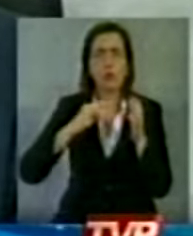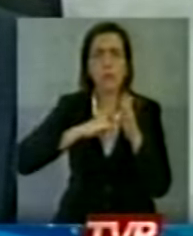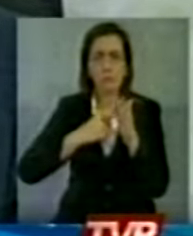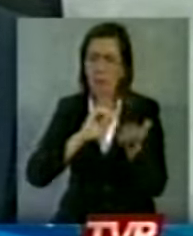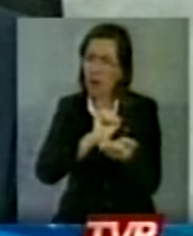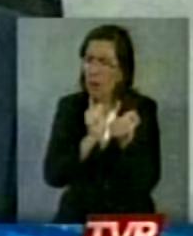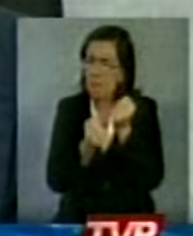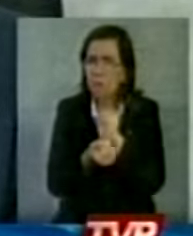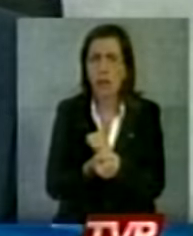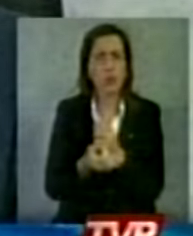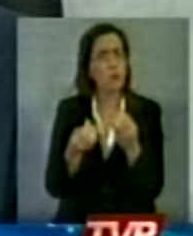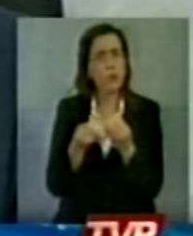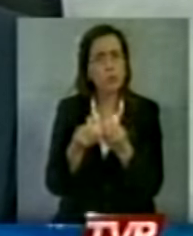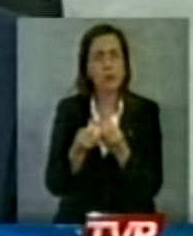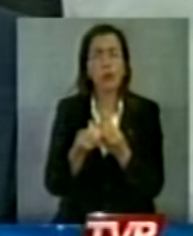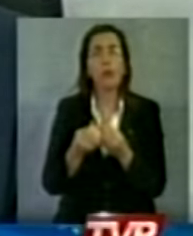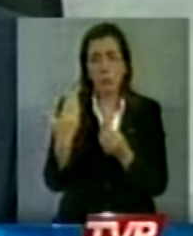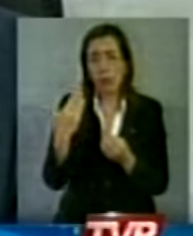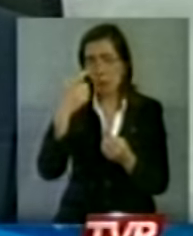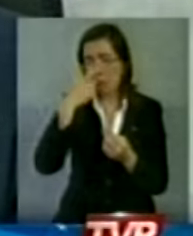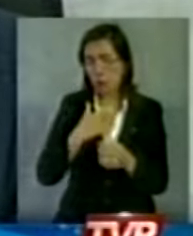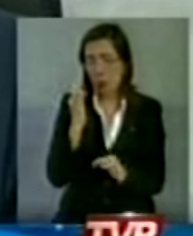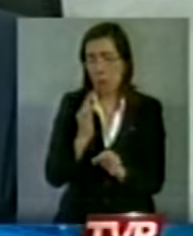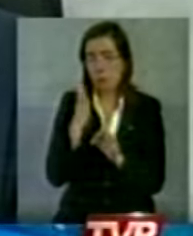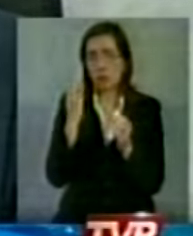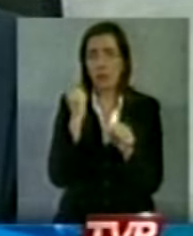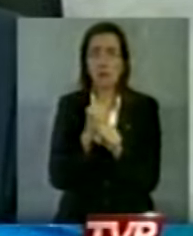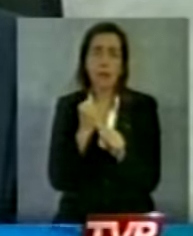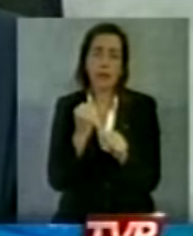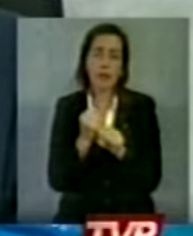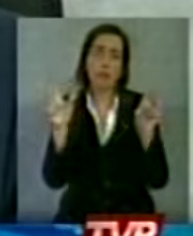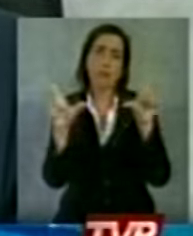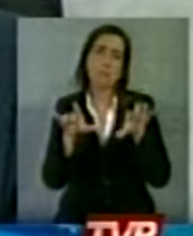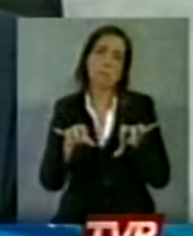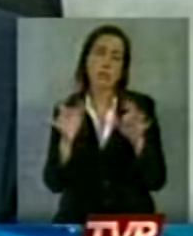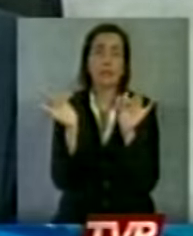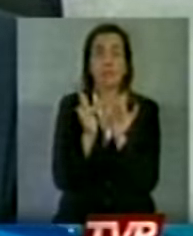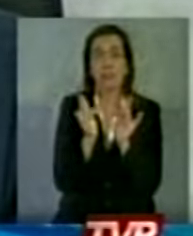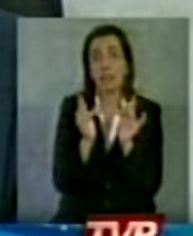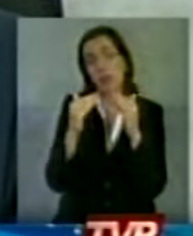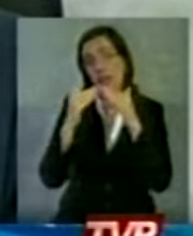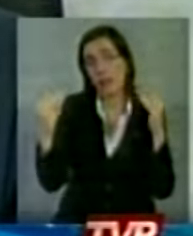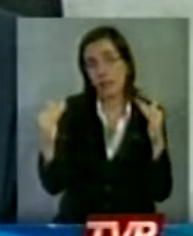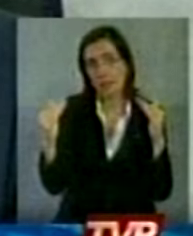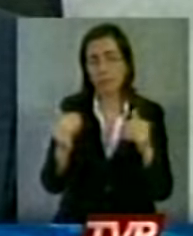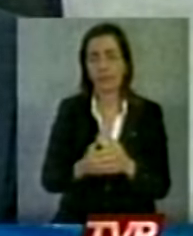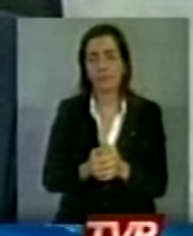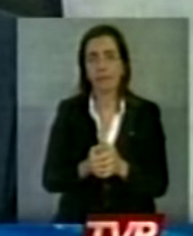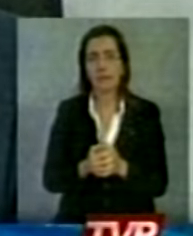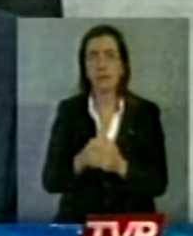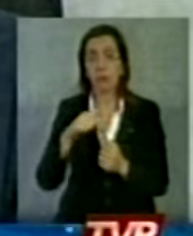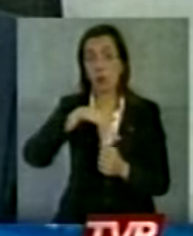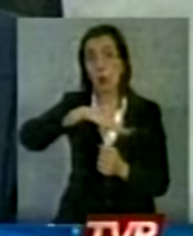trabajo, permitiendo a muchos profesionales realizar sus funciones desde cualquier lugar. En nuestro